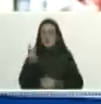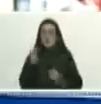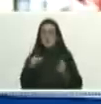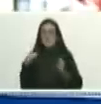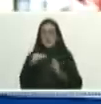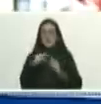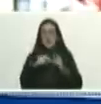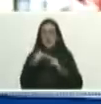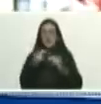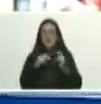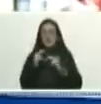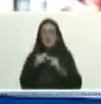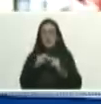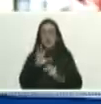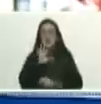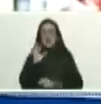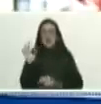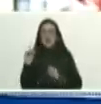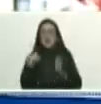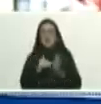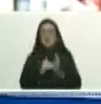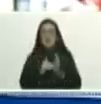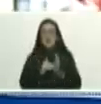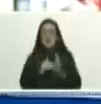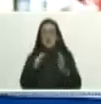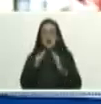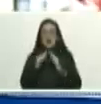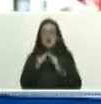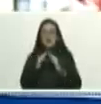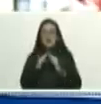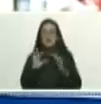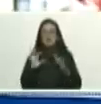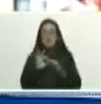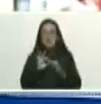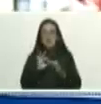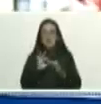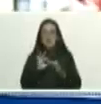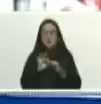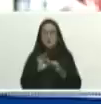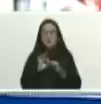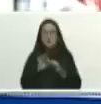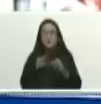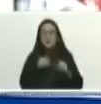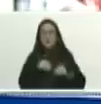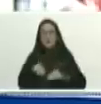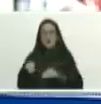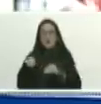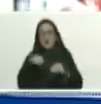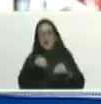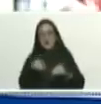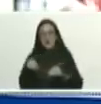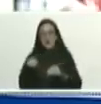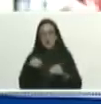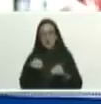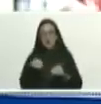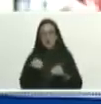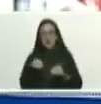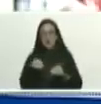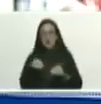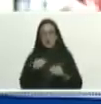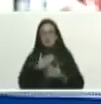de construcción de 500.000 viviendas vinculadas a la reserva de terrenos factibles y